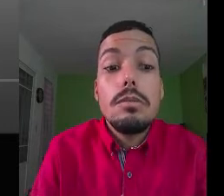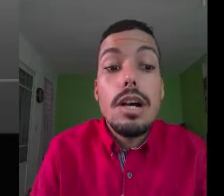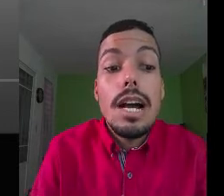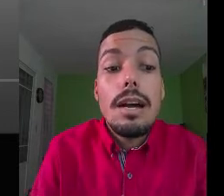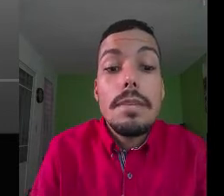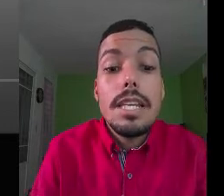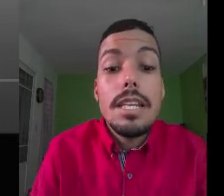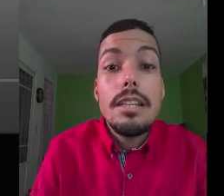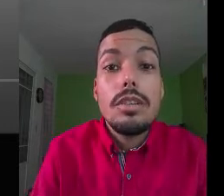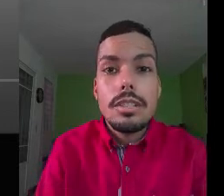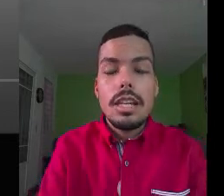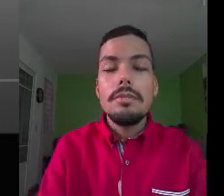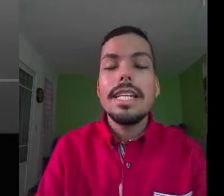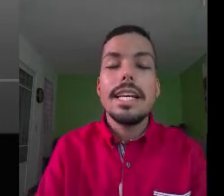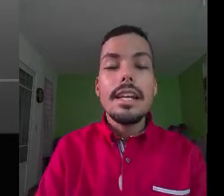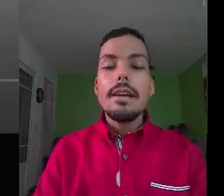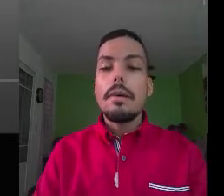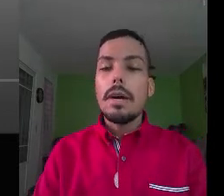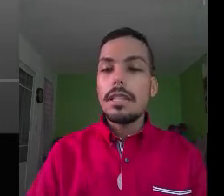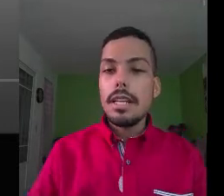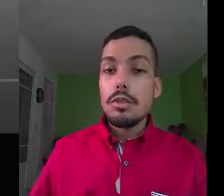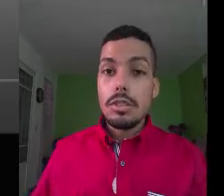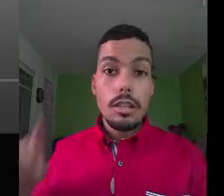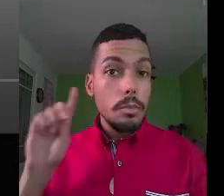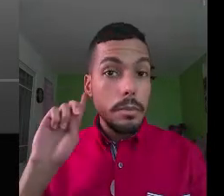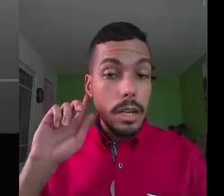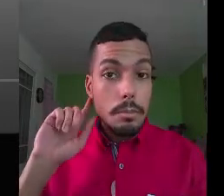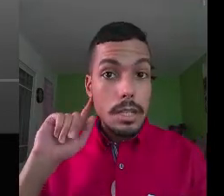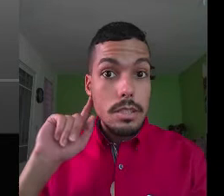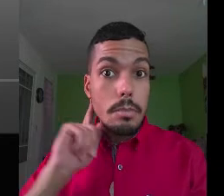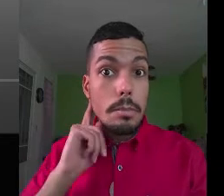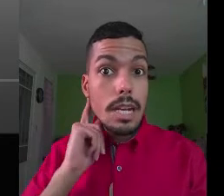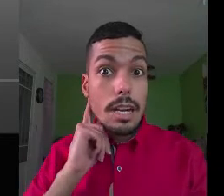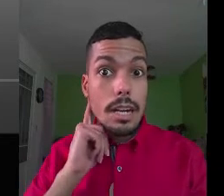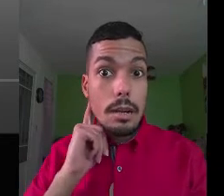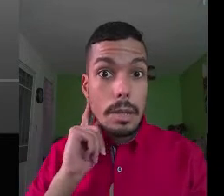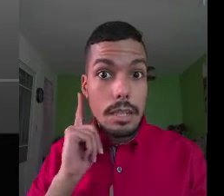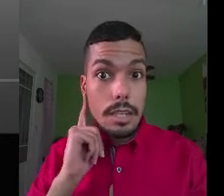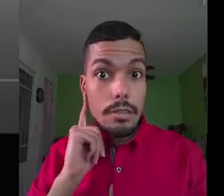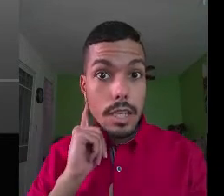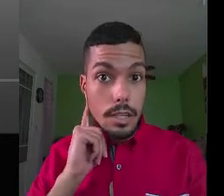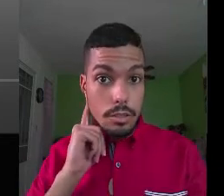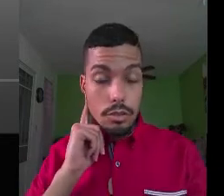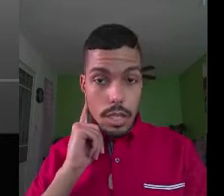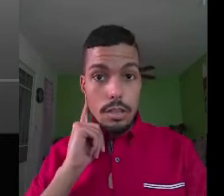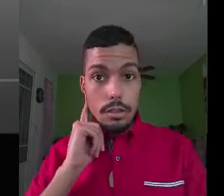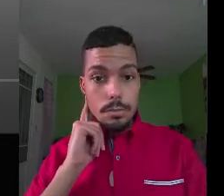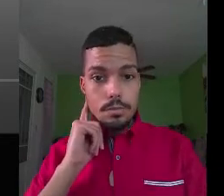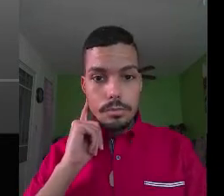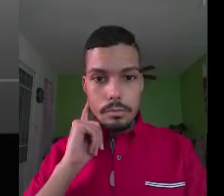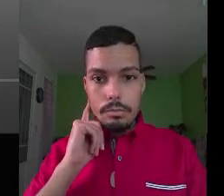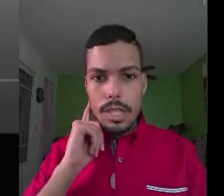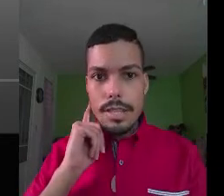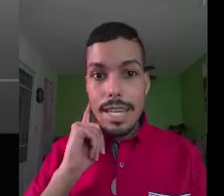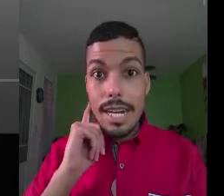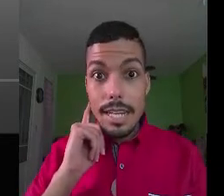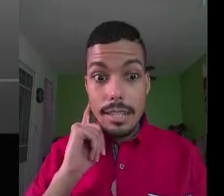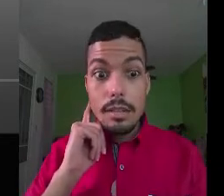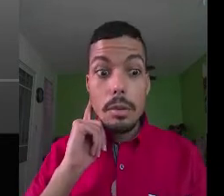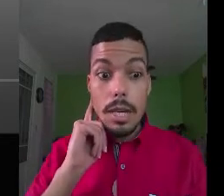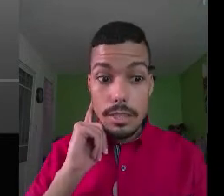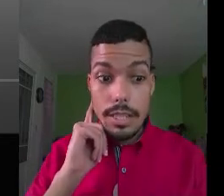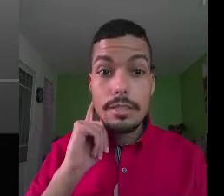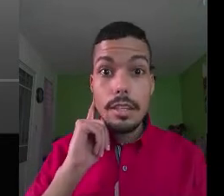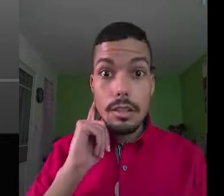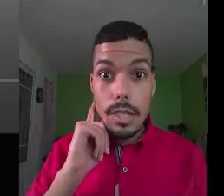nuestro nuevo amiguito. Así que miren, vamos a estar escuchando primero al principio para repetir bien el sonido de la